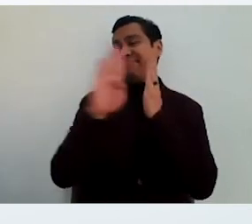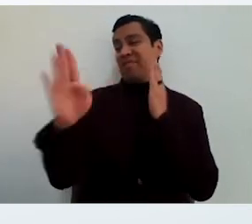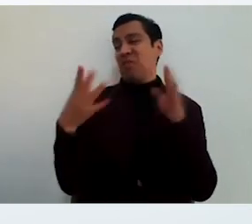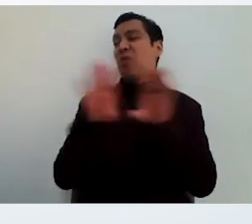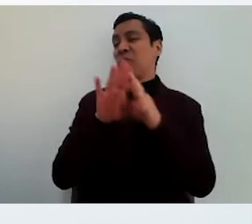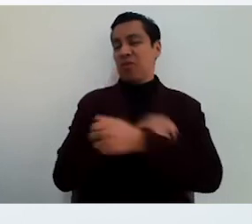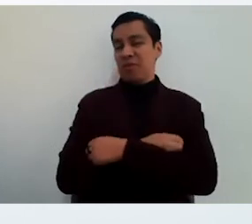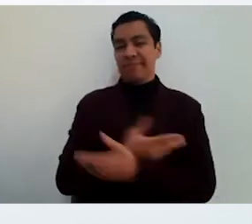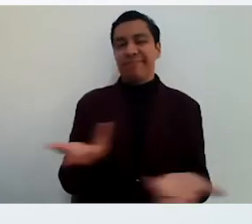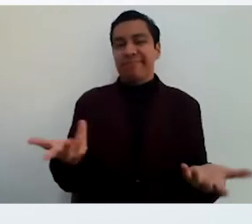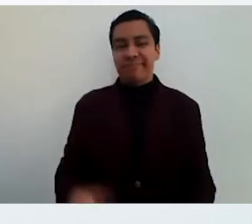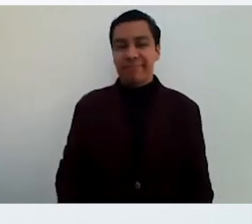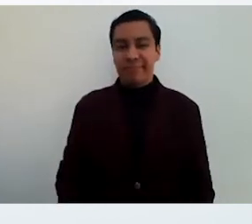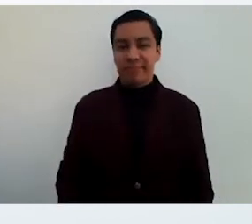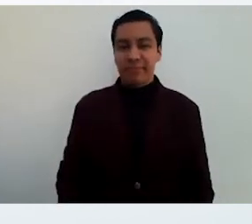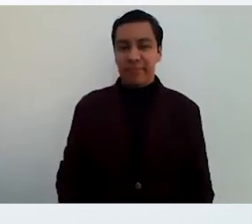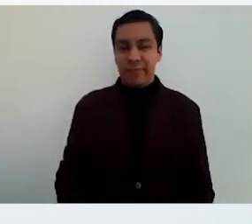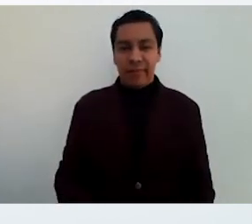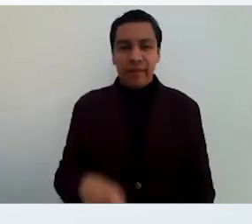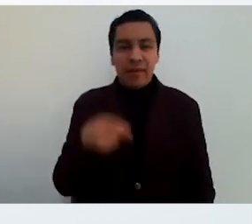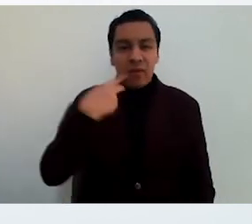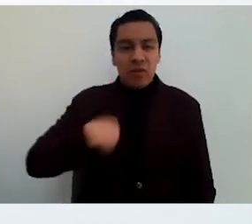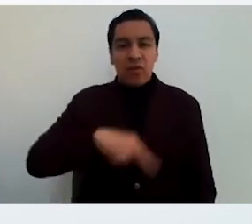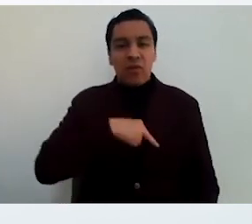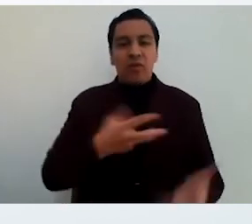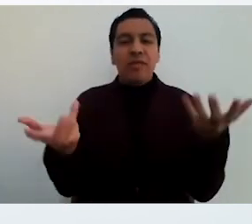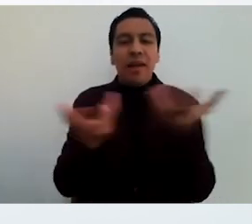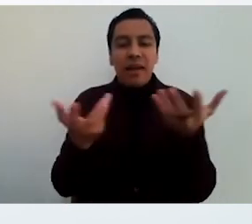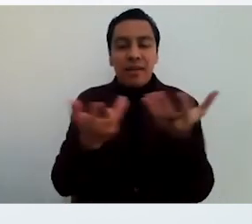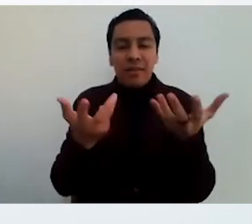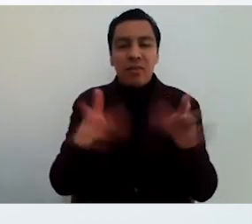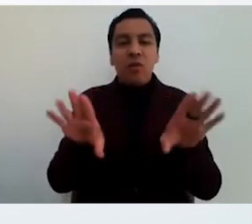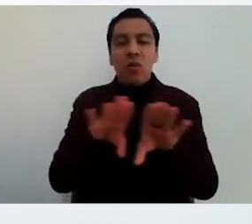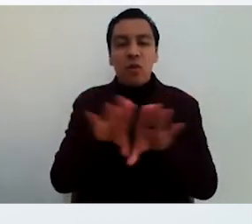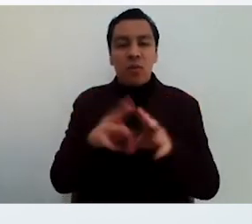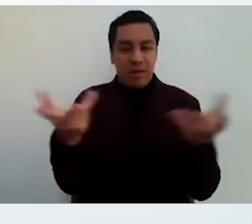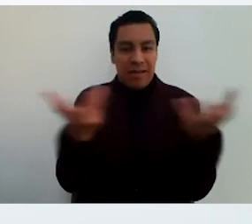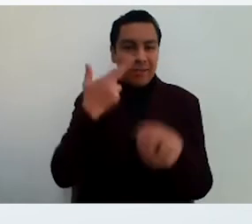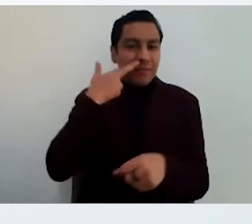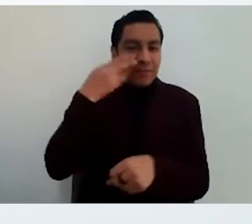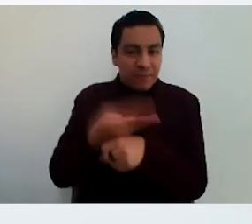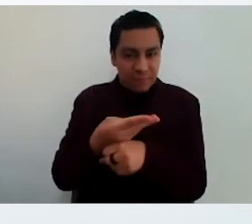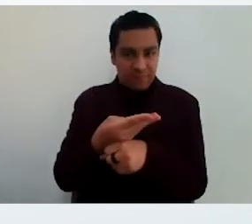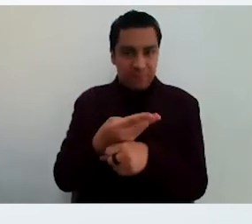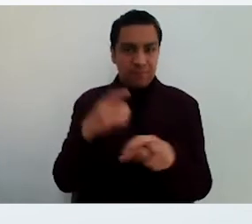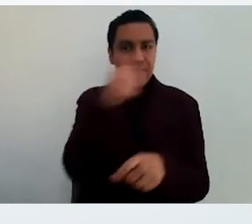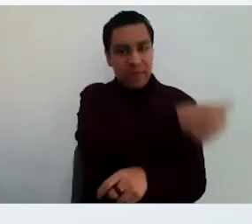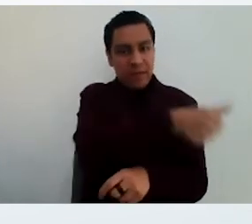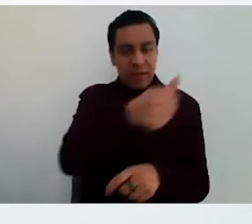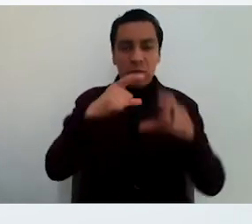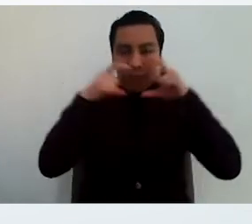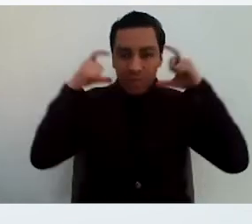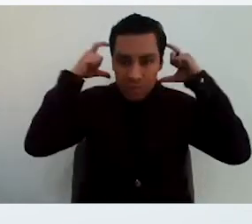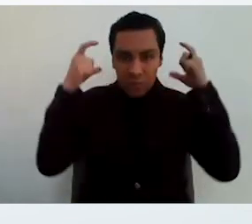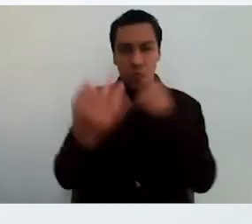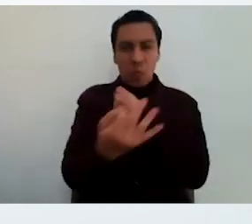resuelve diciendo, esto se resuelve haciendo. Y entonces tenemos que hacer lo necesario cada uno de nosotros y